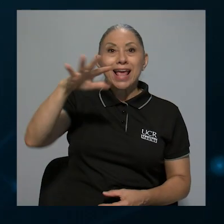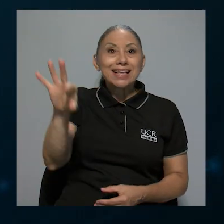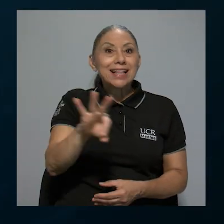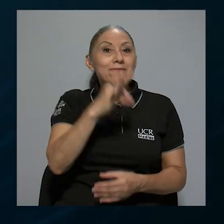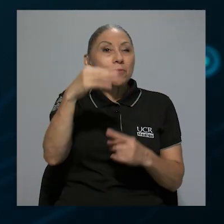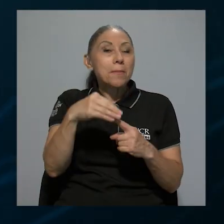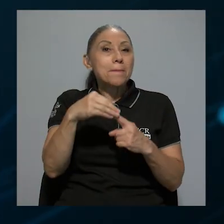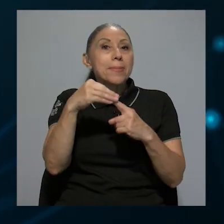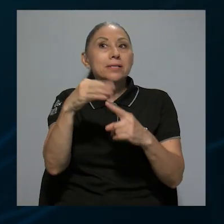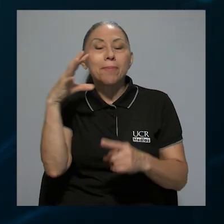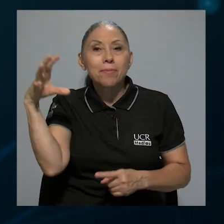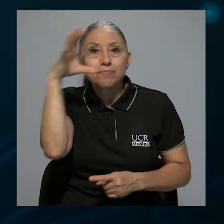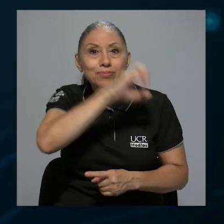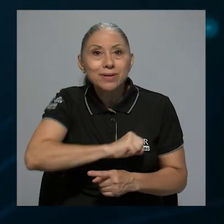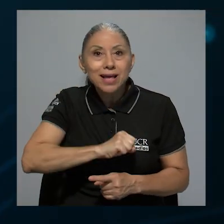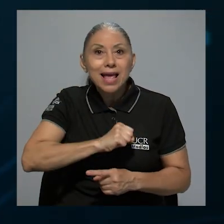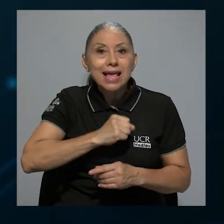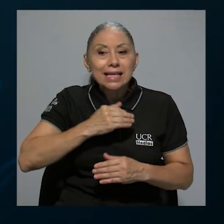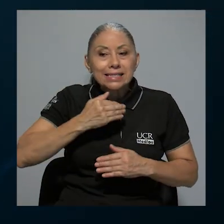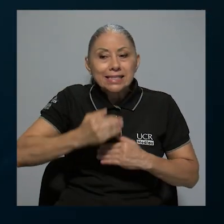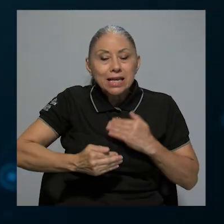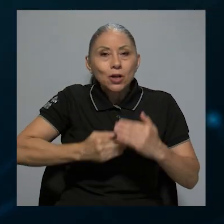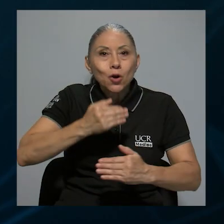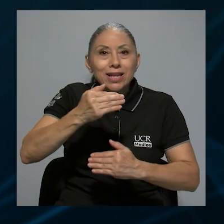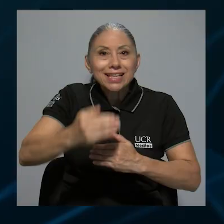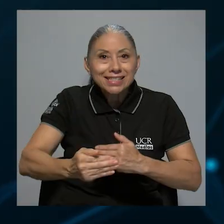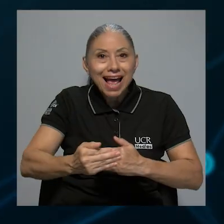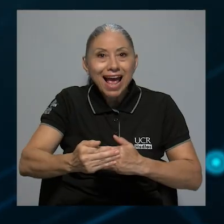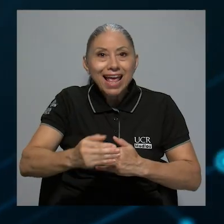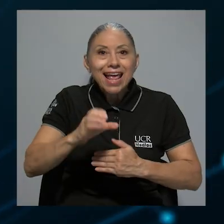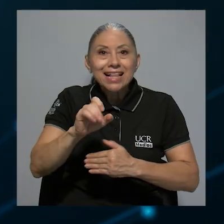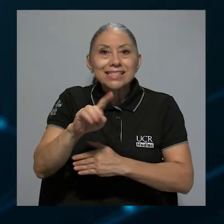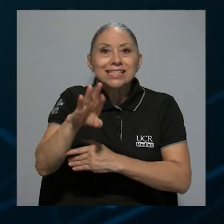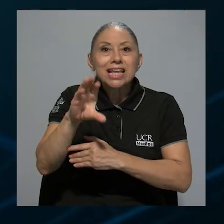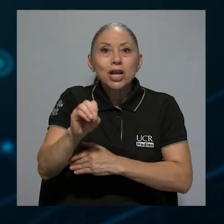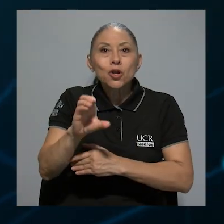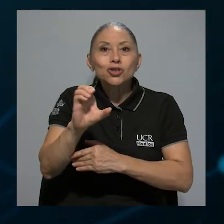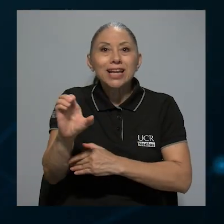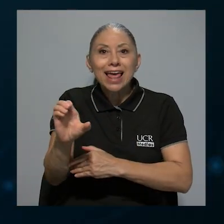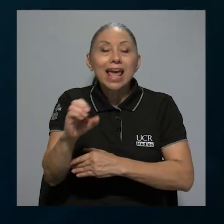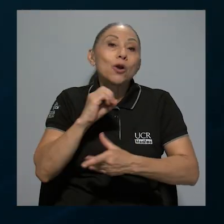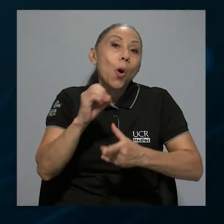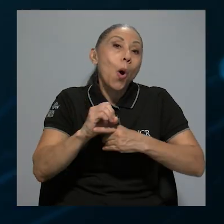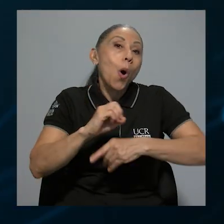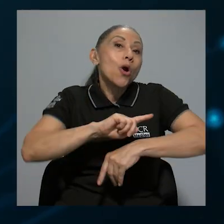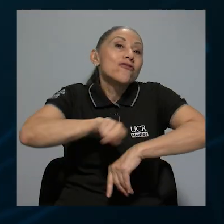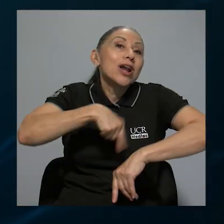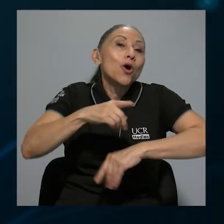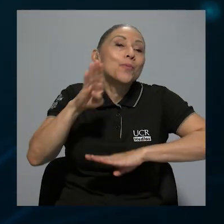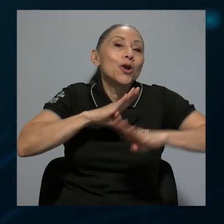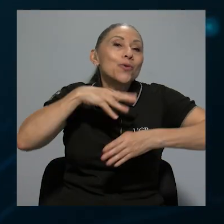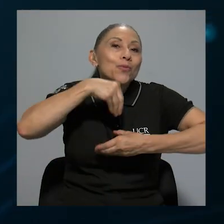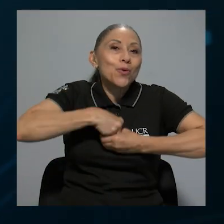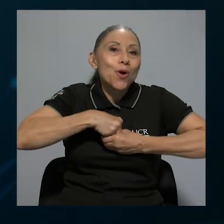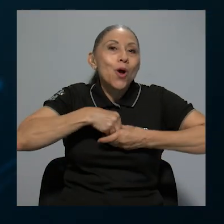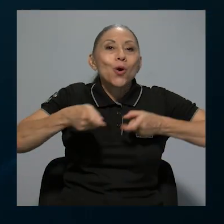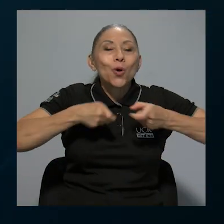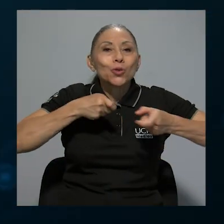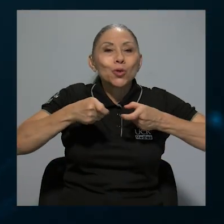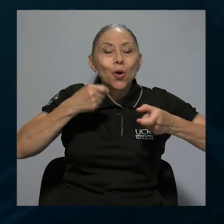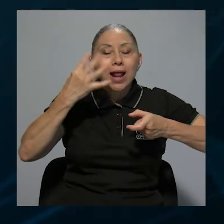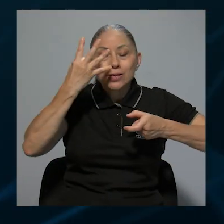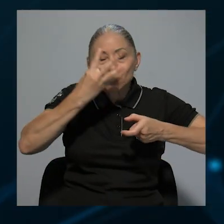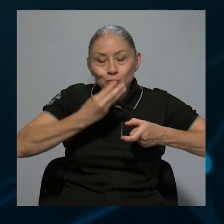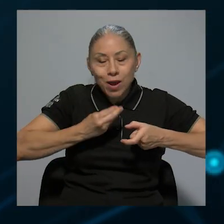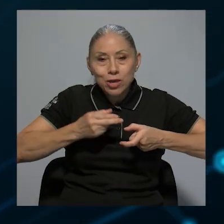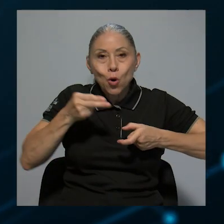La luz es la señal principal que sincroniza el ciclo circadiano o reloj biológico interno, que controla el sueño, las